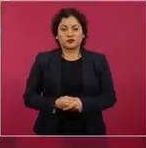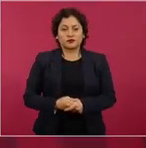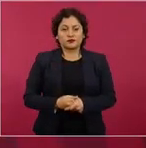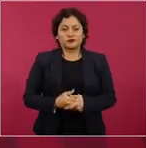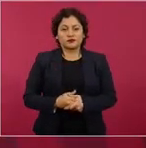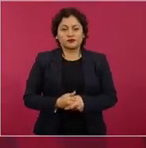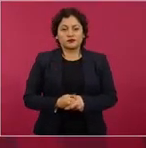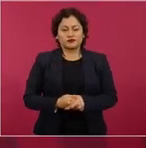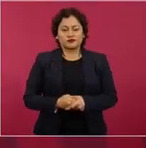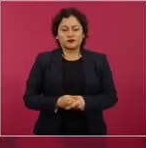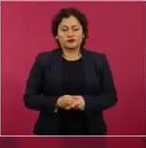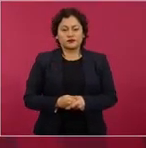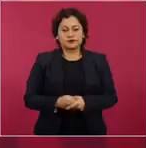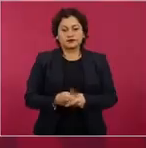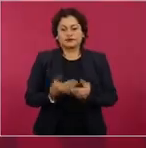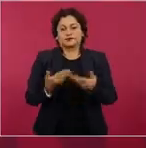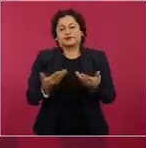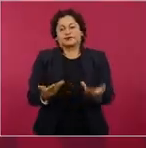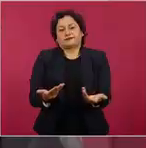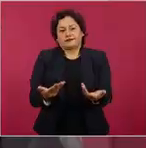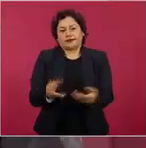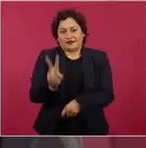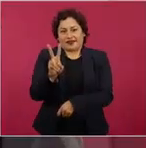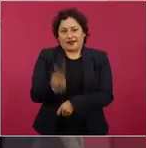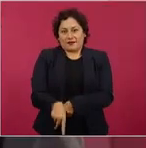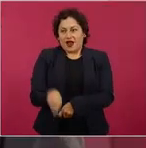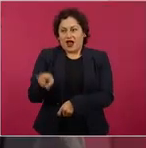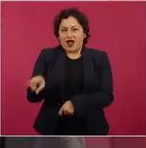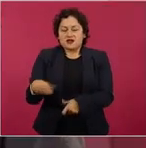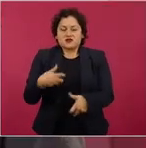como están mostrando el cobre,